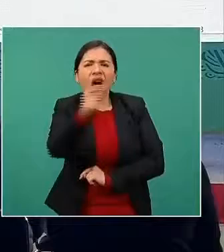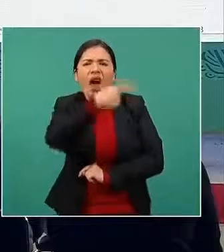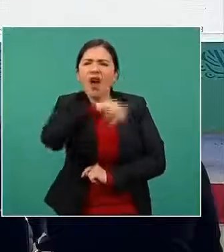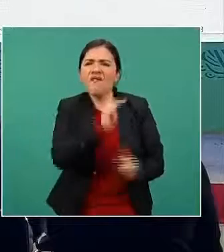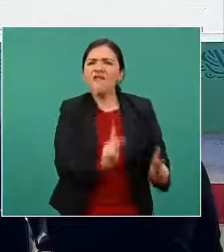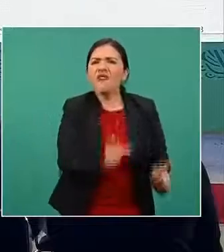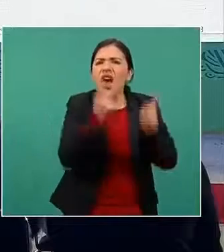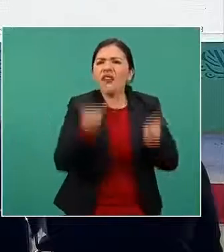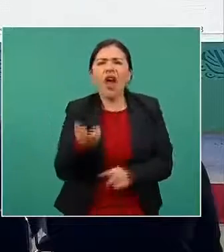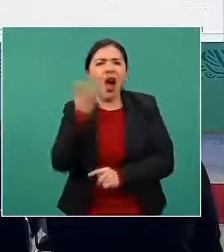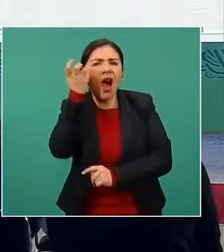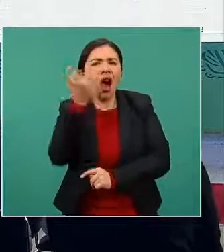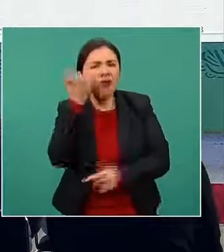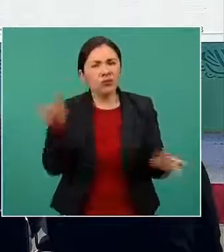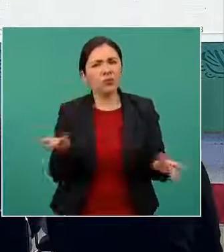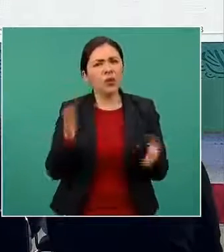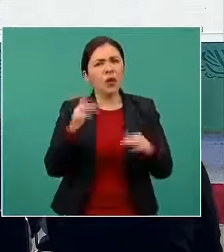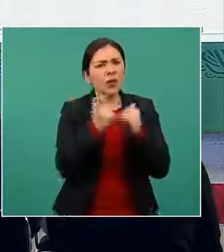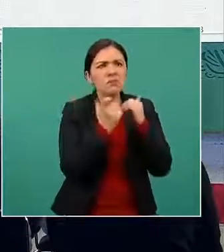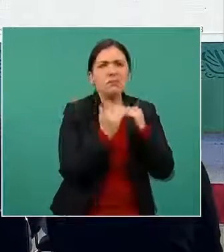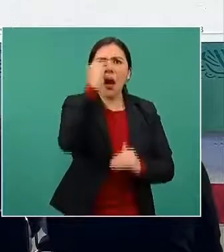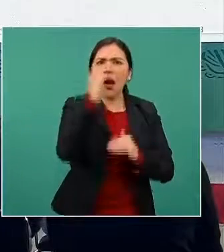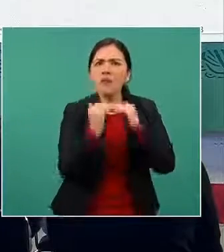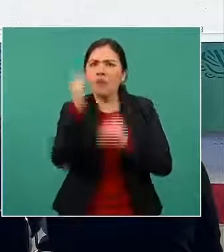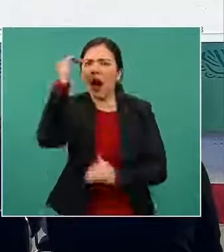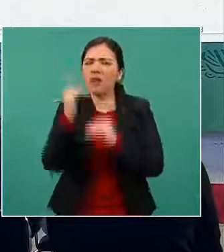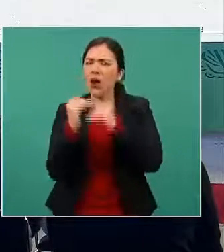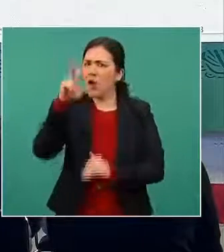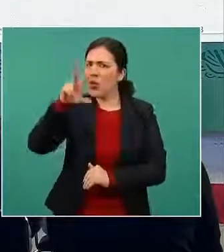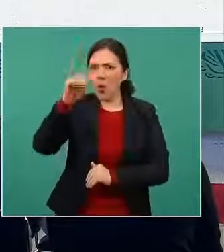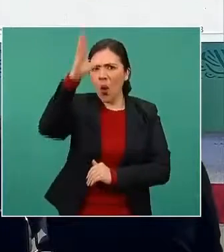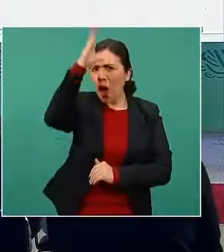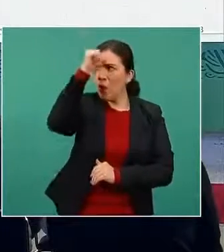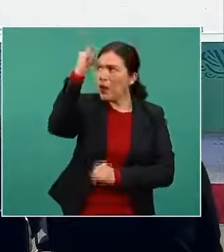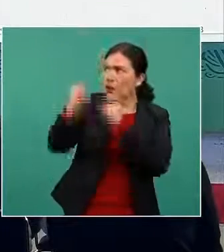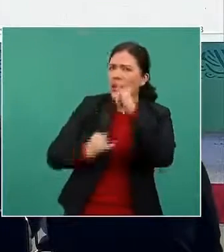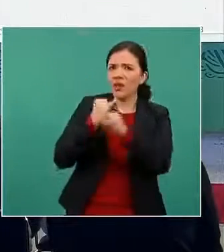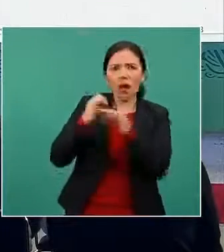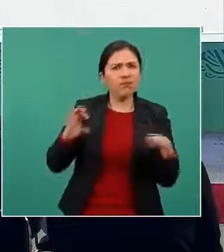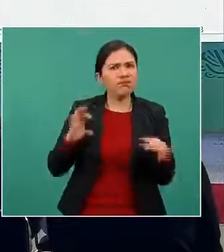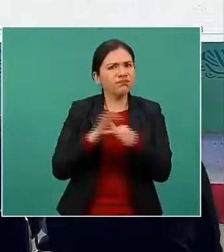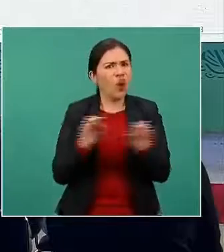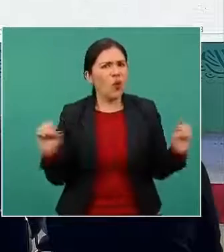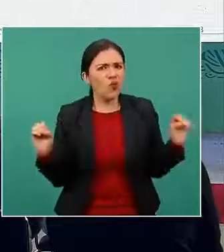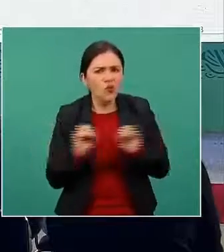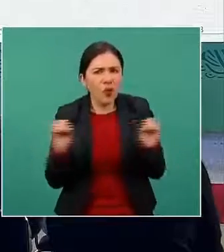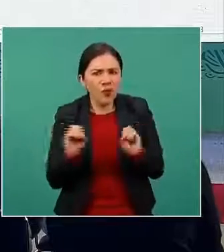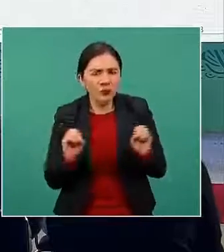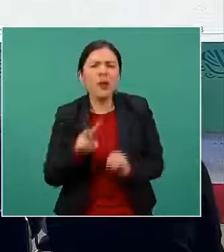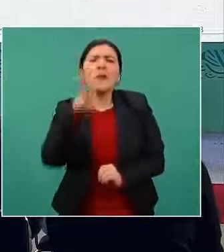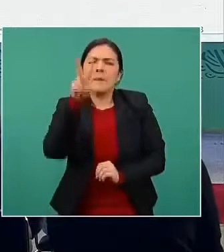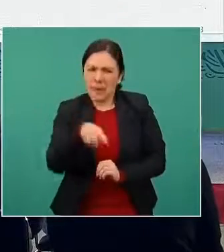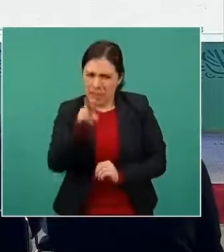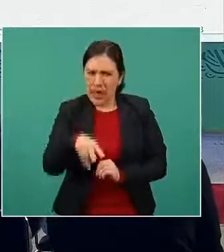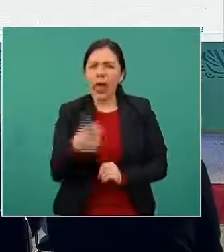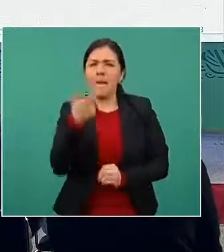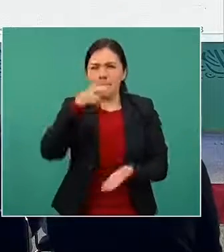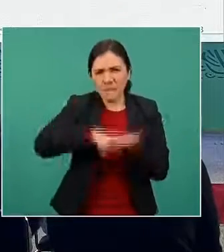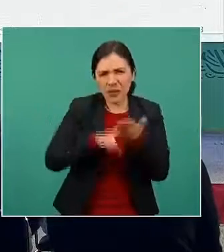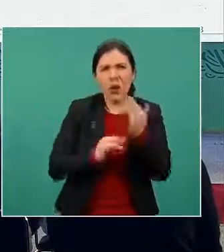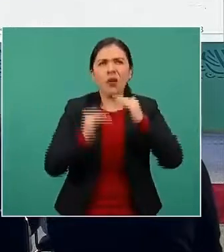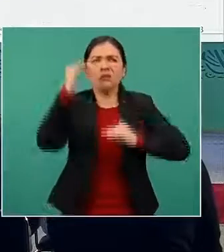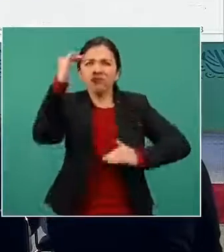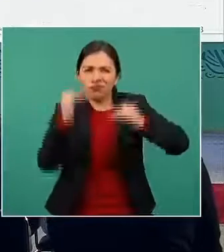gas porque han incrementado sus precios desproporcionadamente. Sí es cierto que el precio fluctúa, pero